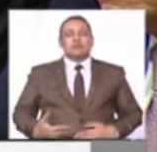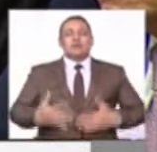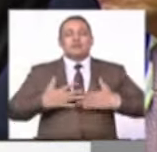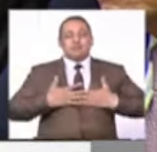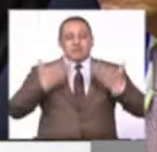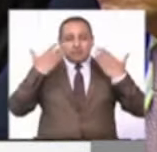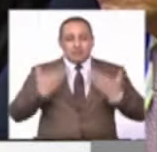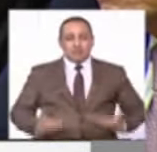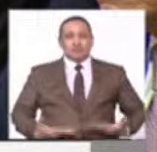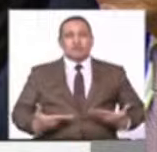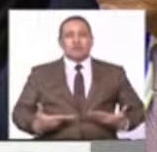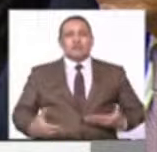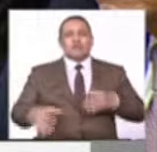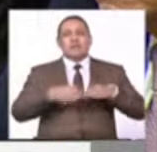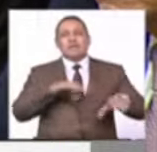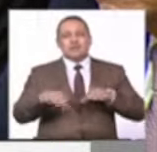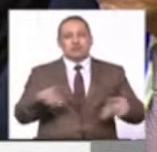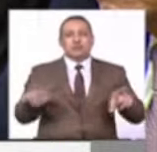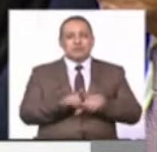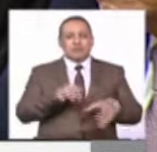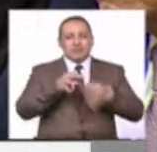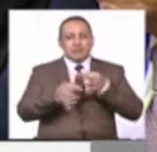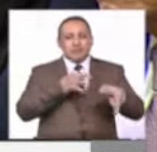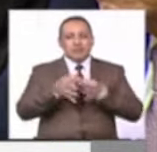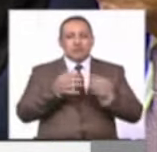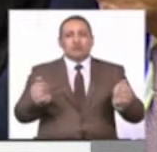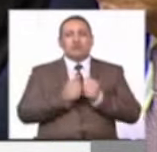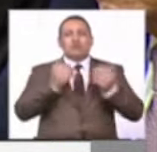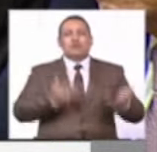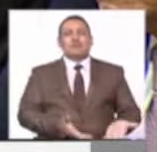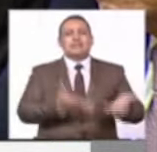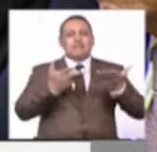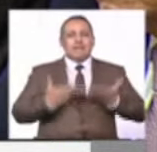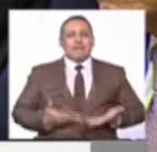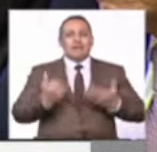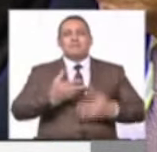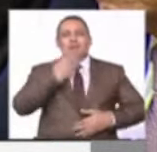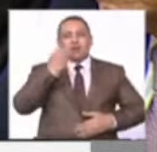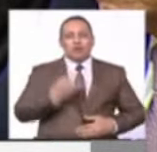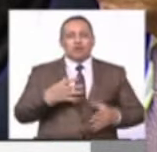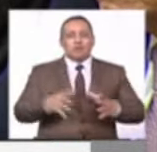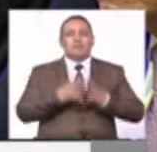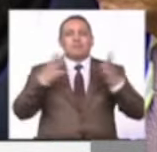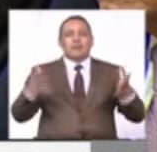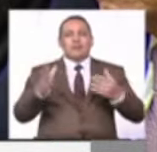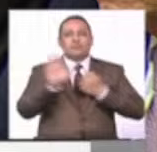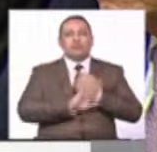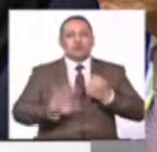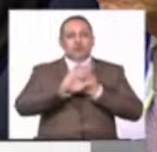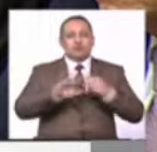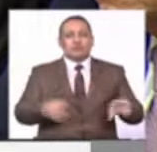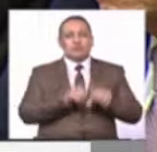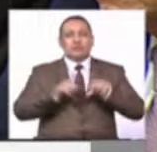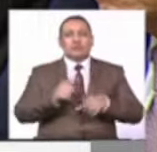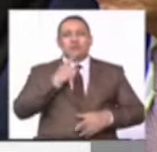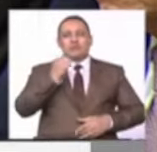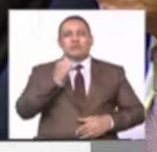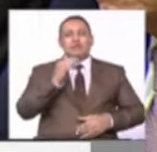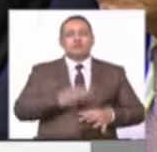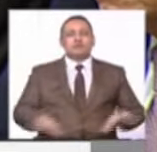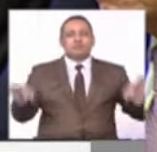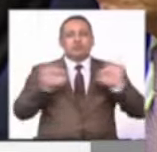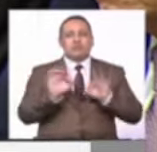les habla realizó dicha interpretación que otorga mayor mejor o más amplia protección a los derechos